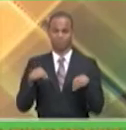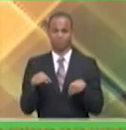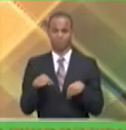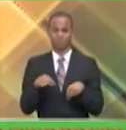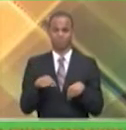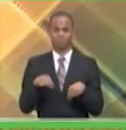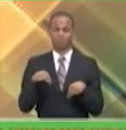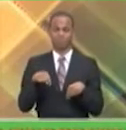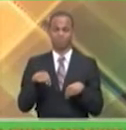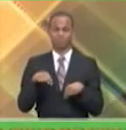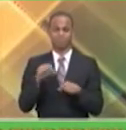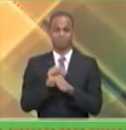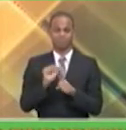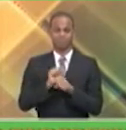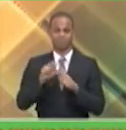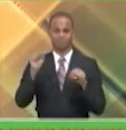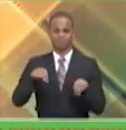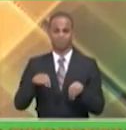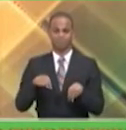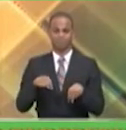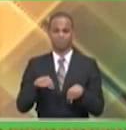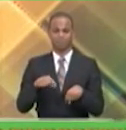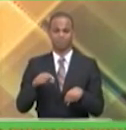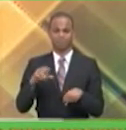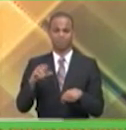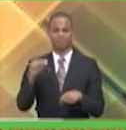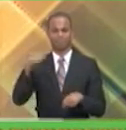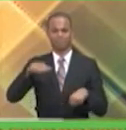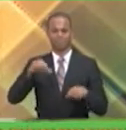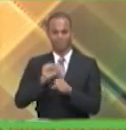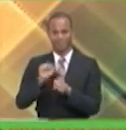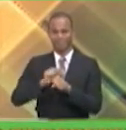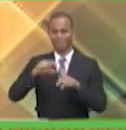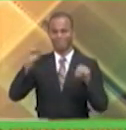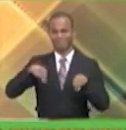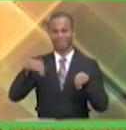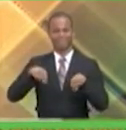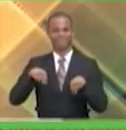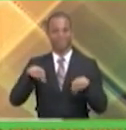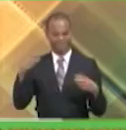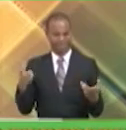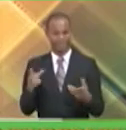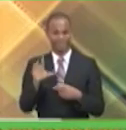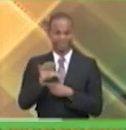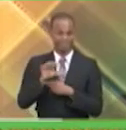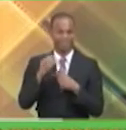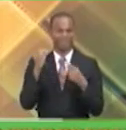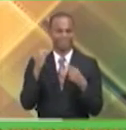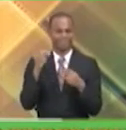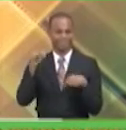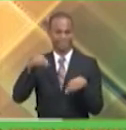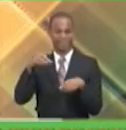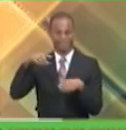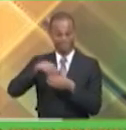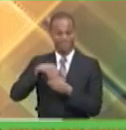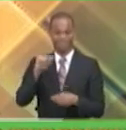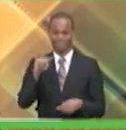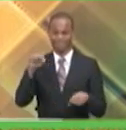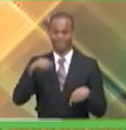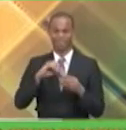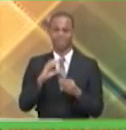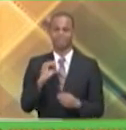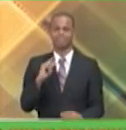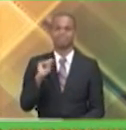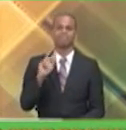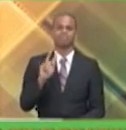sea, yo trabajaba aquí, yo recuerdo que yo era woman aquí. Aquí. Y de esos camarógrafos conozco. Y de aquí